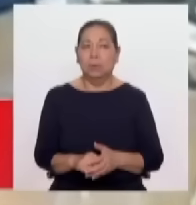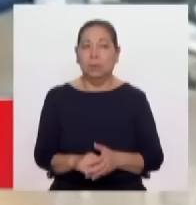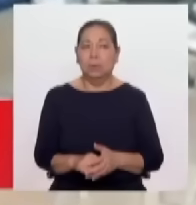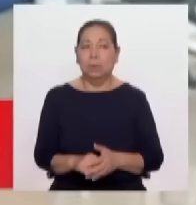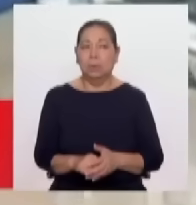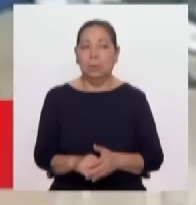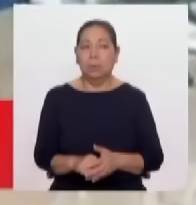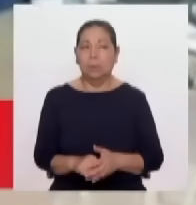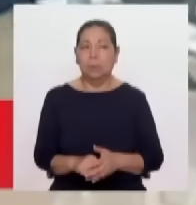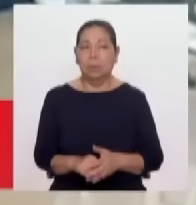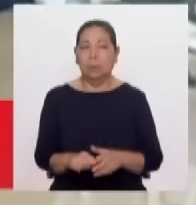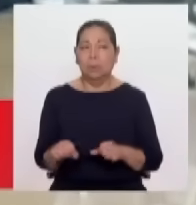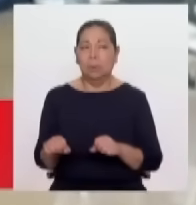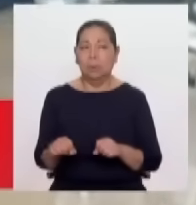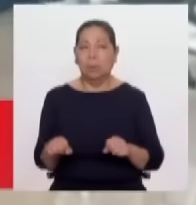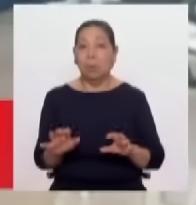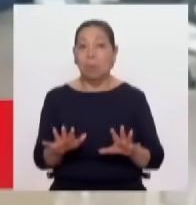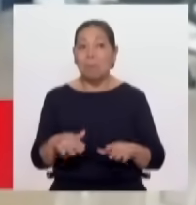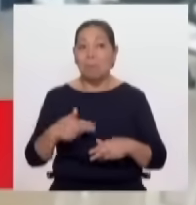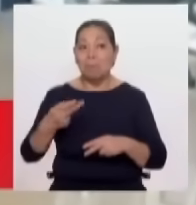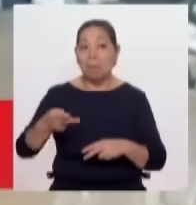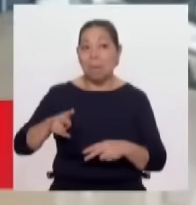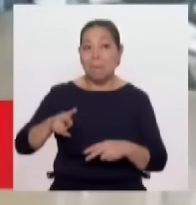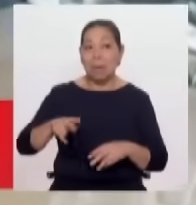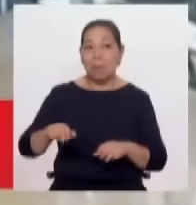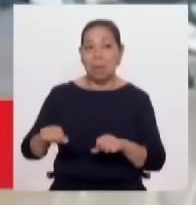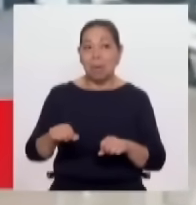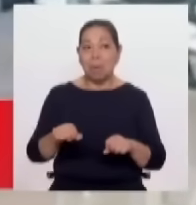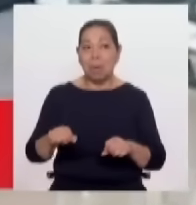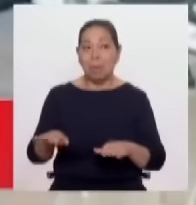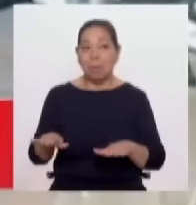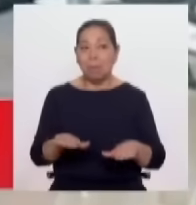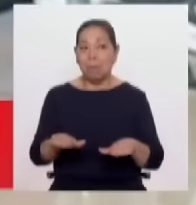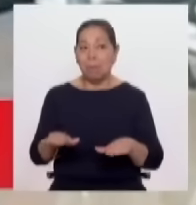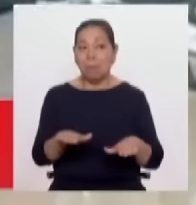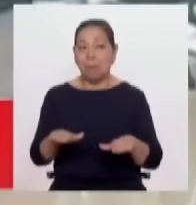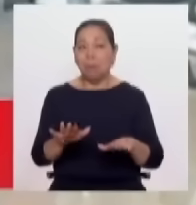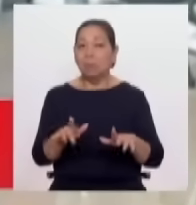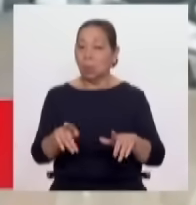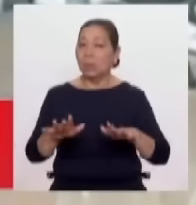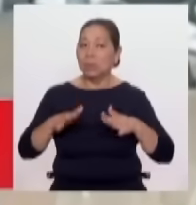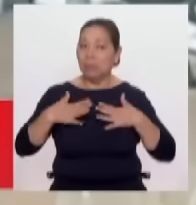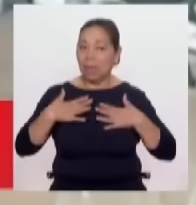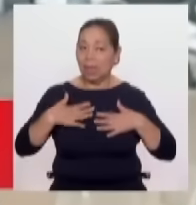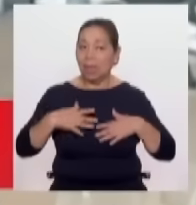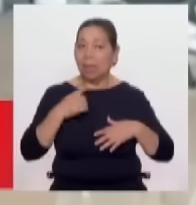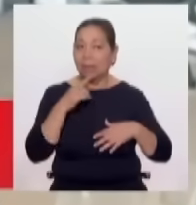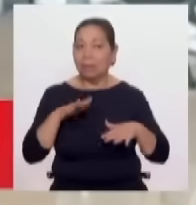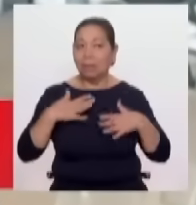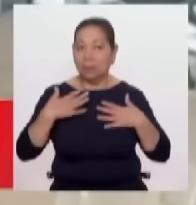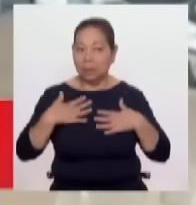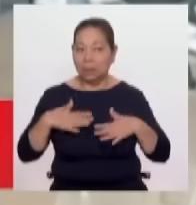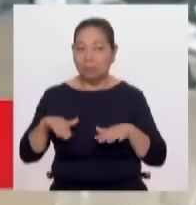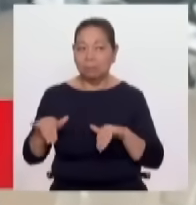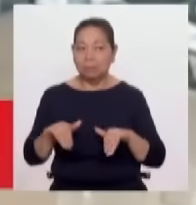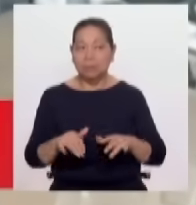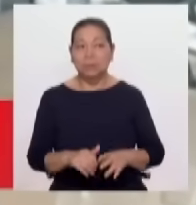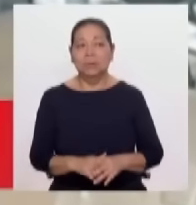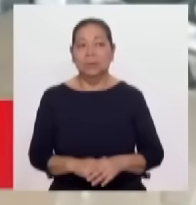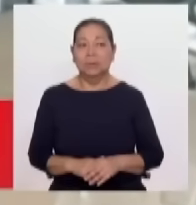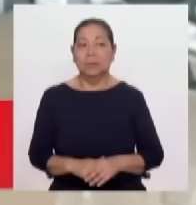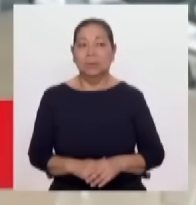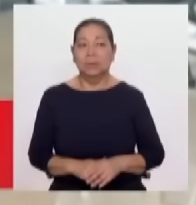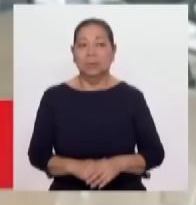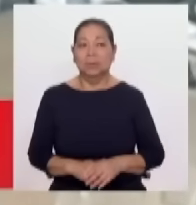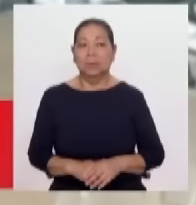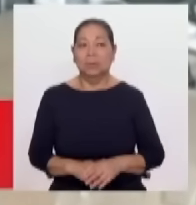Jorge. Sigue. Y continúa. Aumenta. Continúa, sí, continúa. A ver, tranquilidad nomás. Sí, tranquilidad. Pónganse